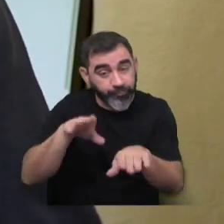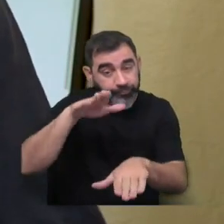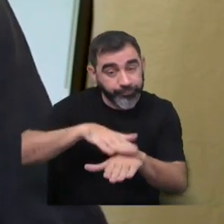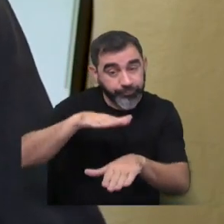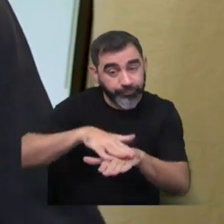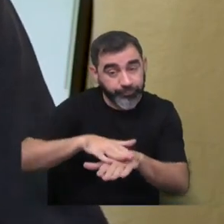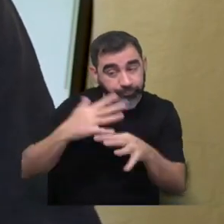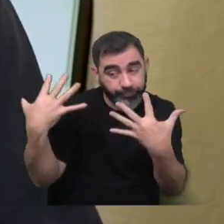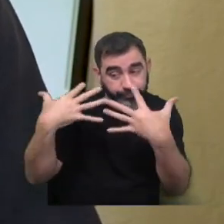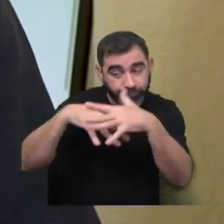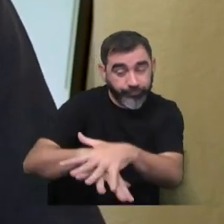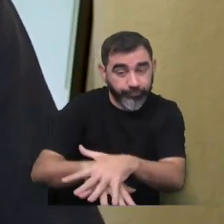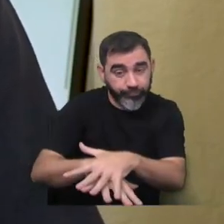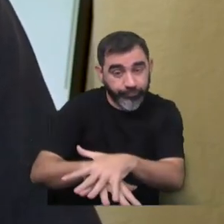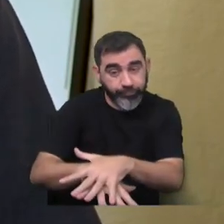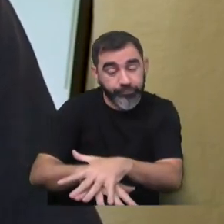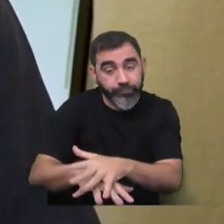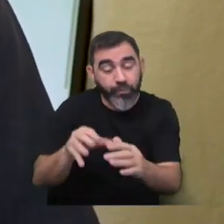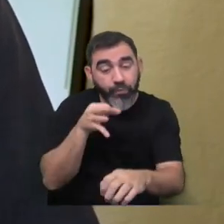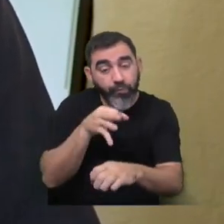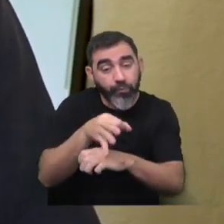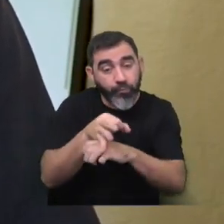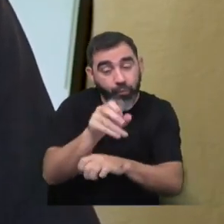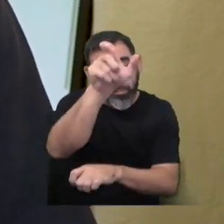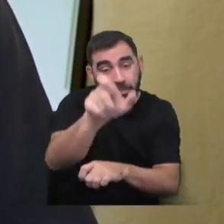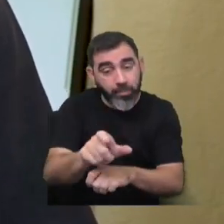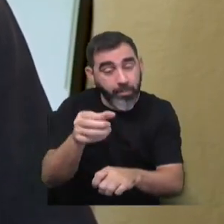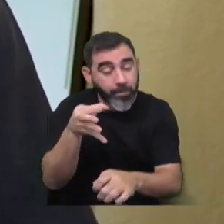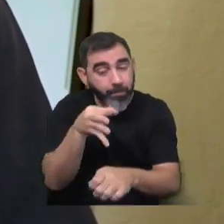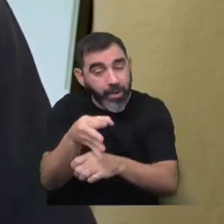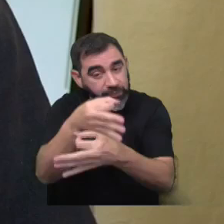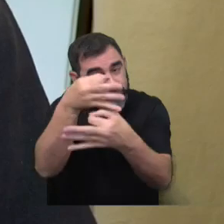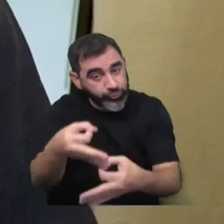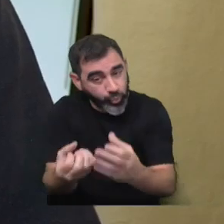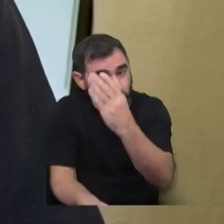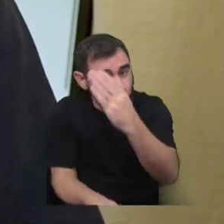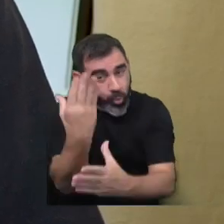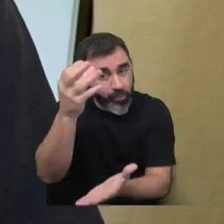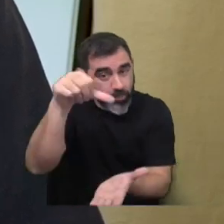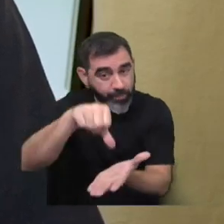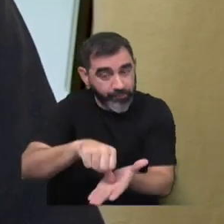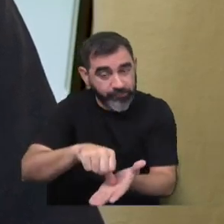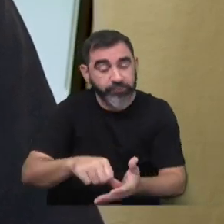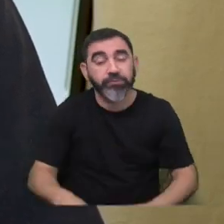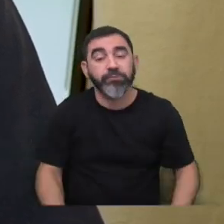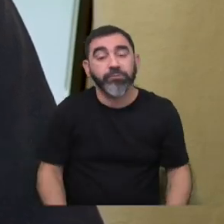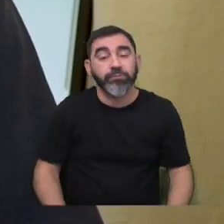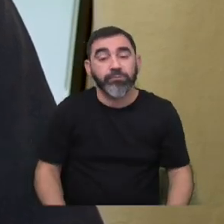e interconectado, corre la formación de un recurso humano novedoso para el país, que